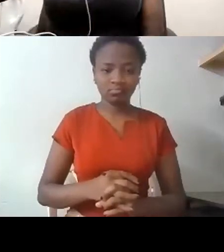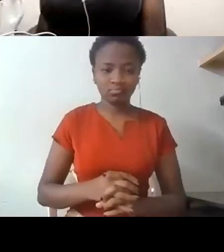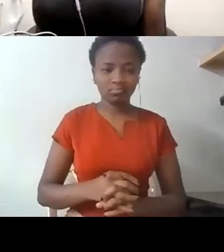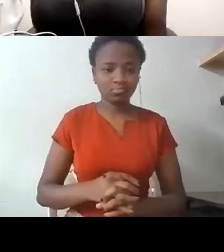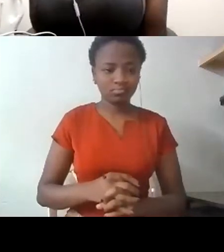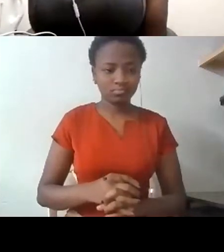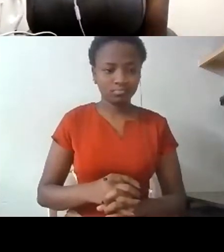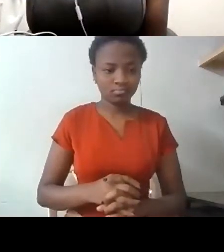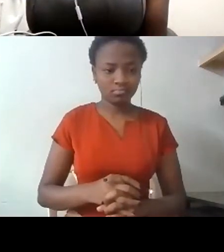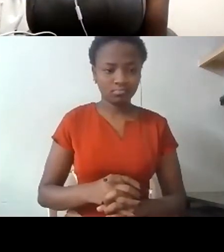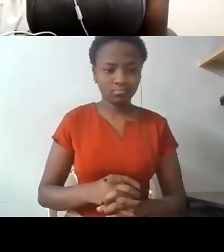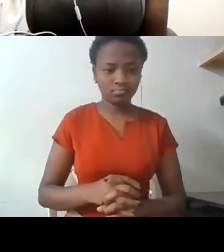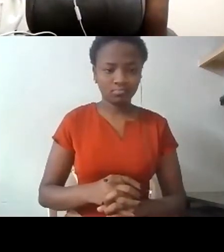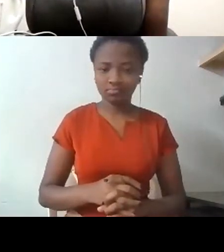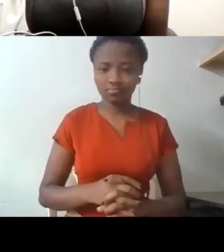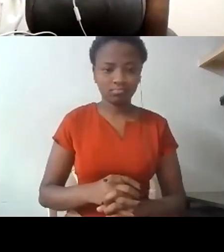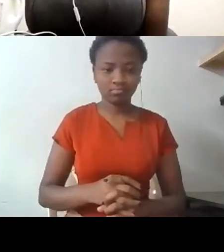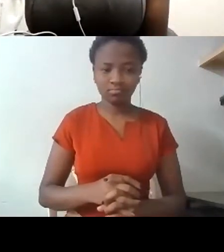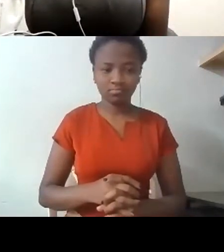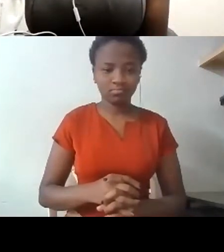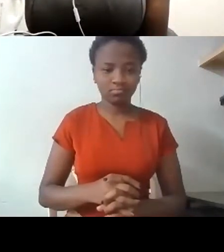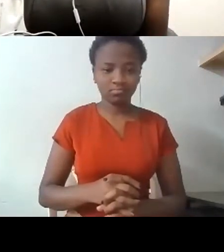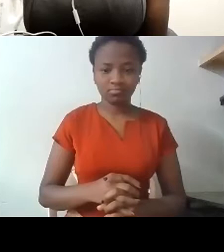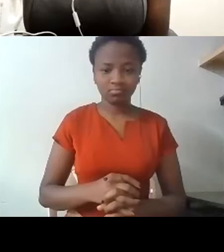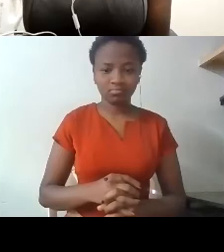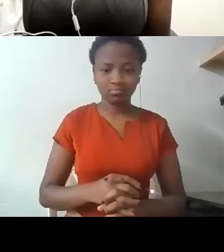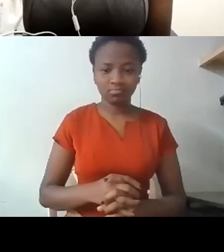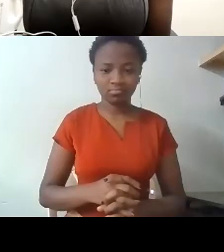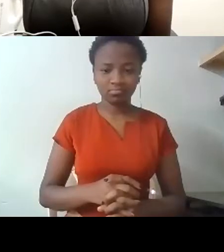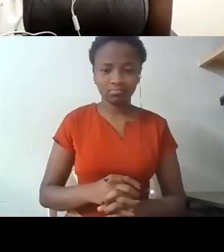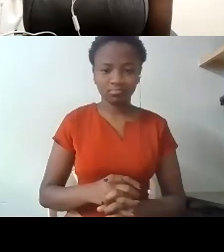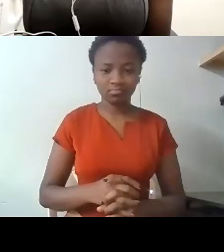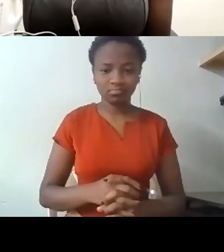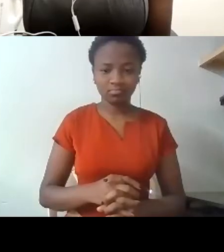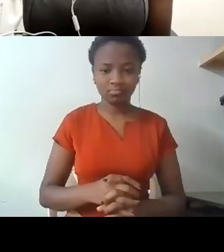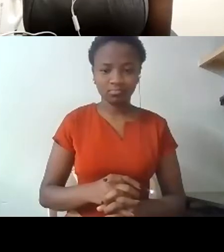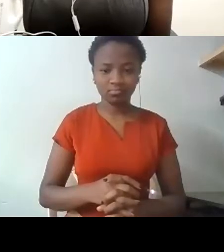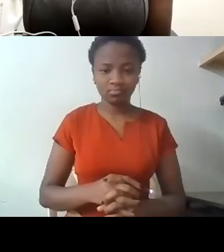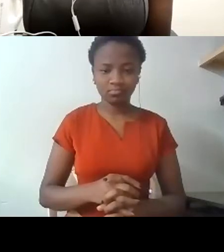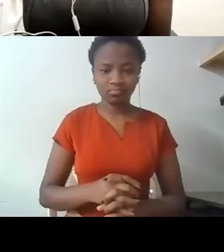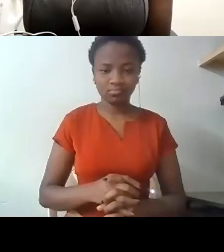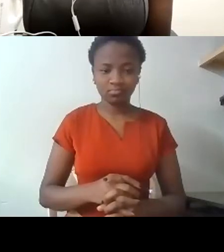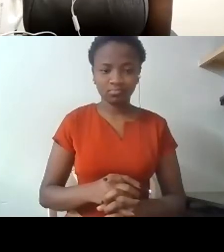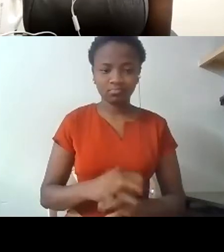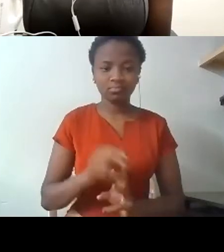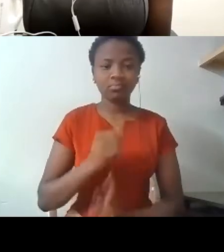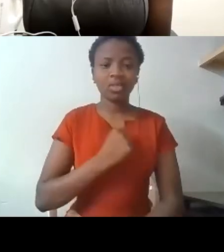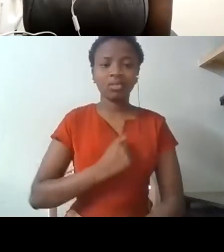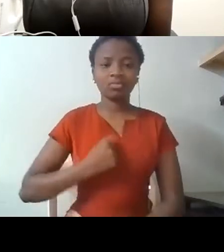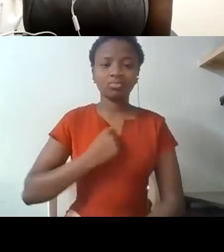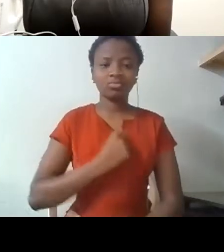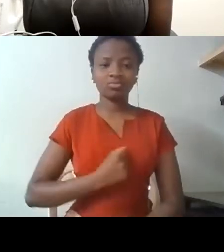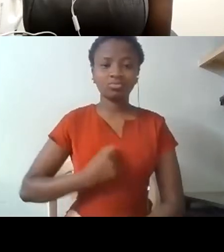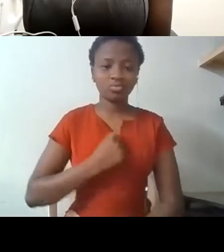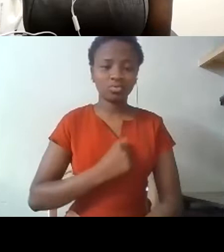de Ciegos por la invitación que me ha hecho a esta importante actividad donde se lanza un